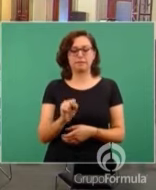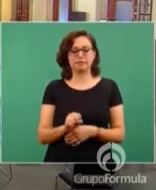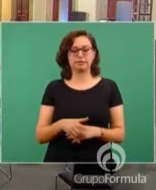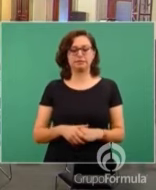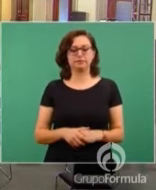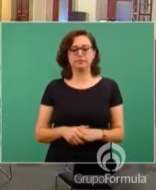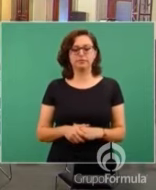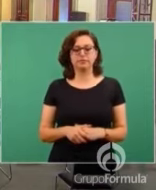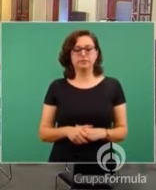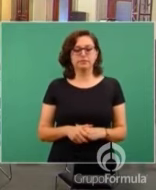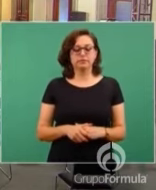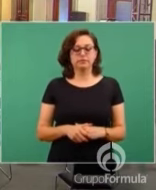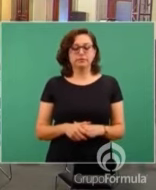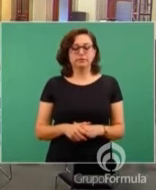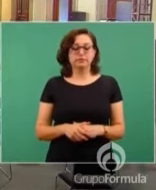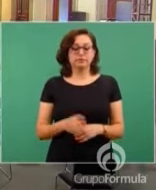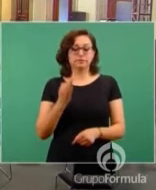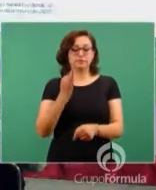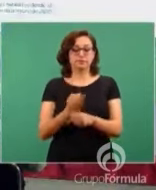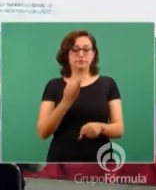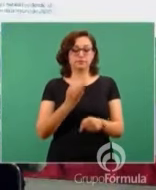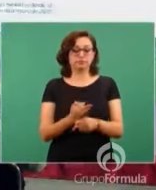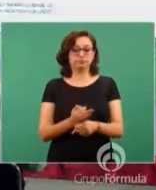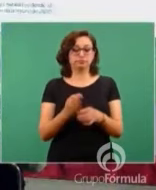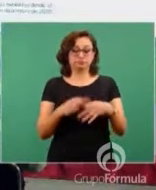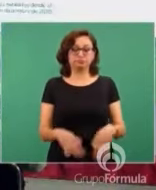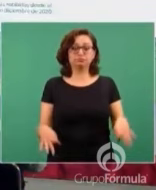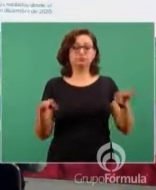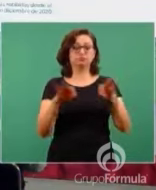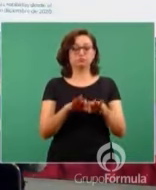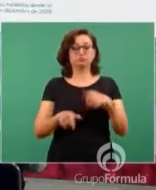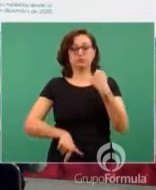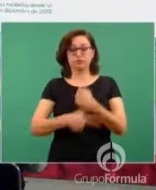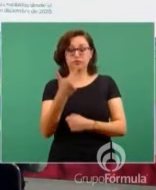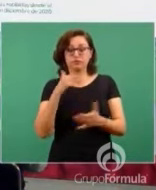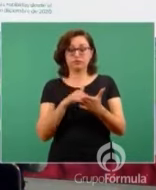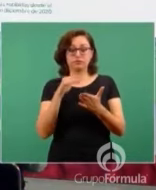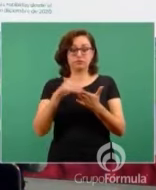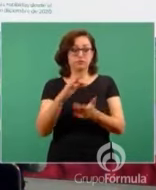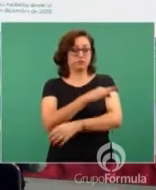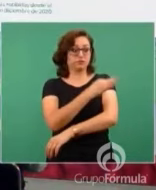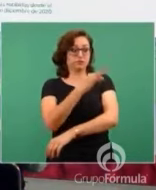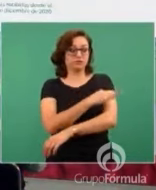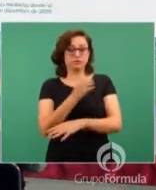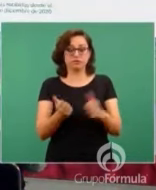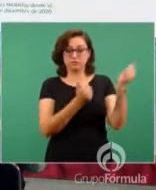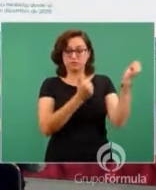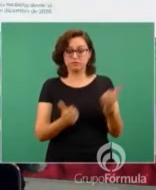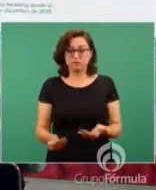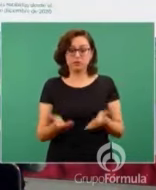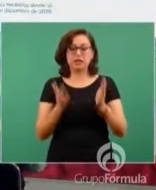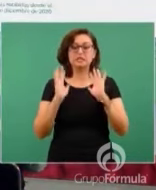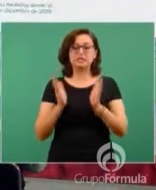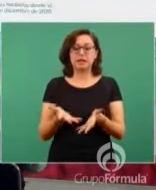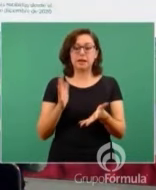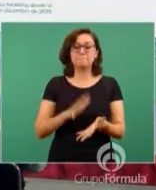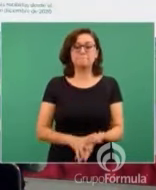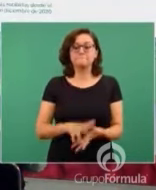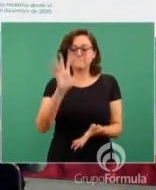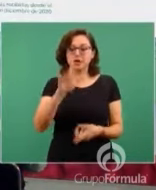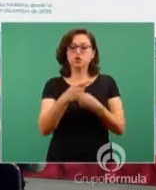llegar apenas en 48 horas. Y lo que sucede es que el fin de